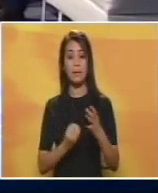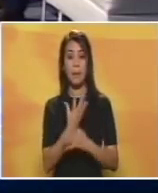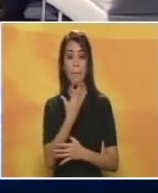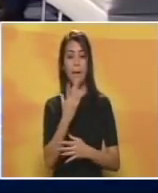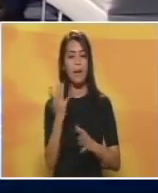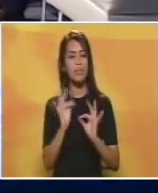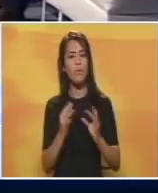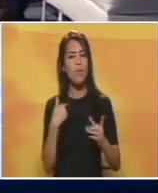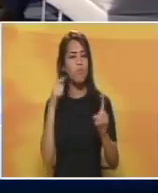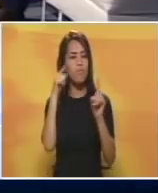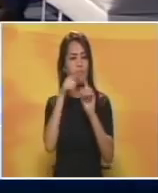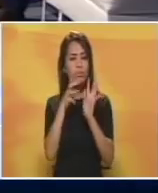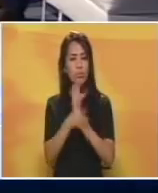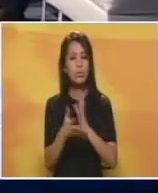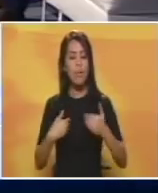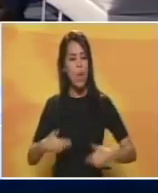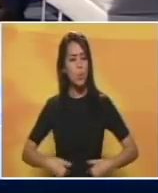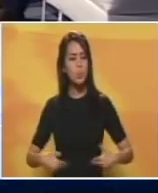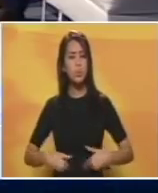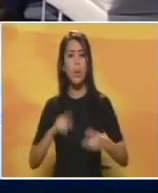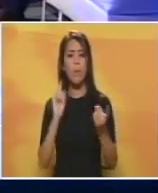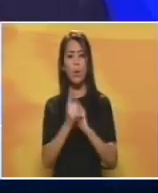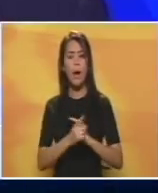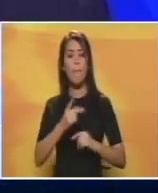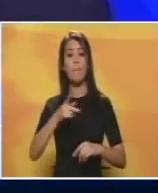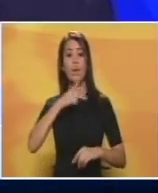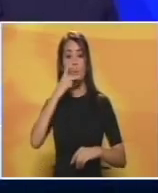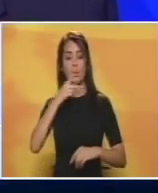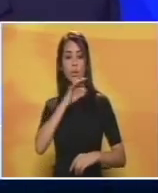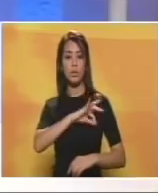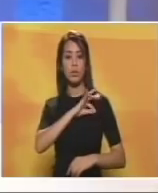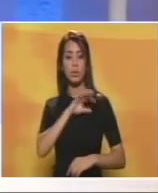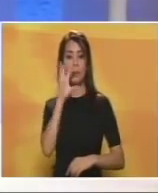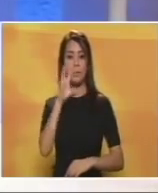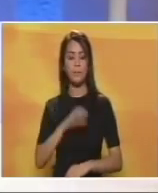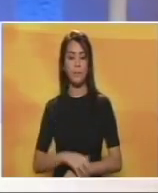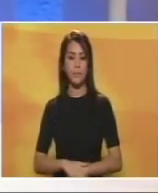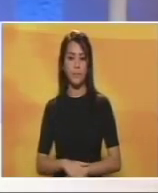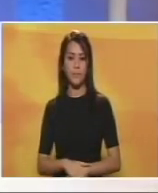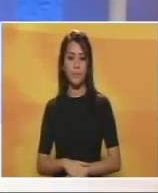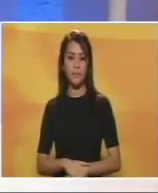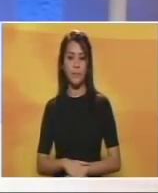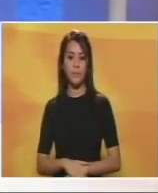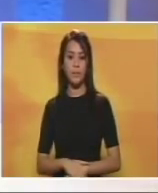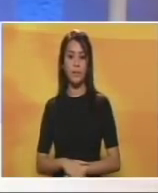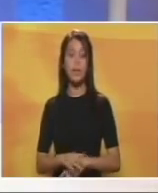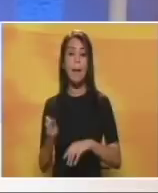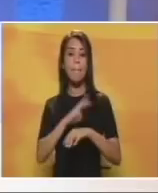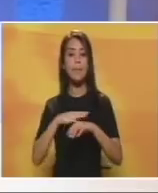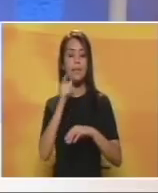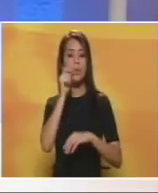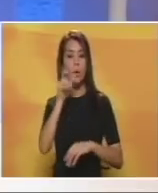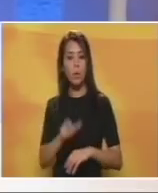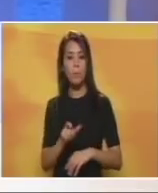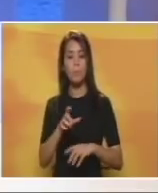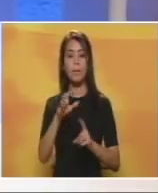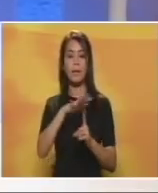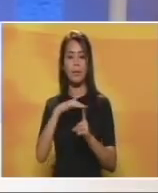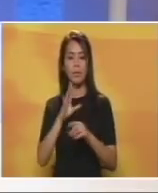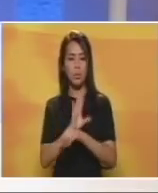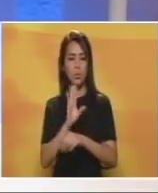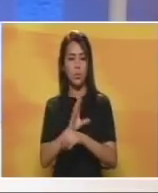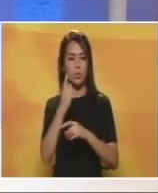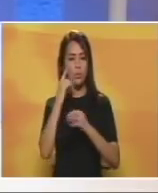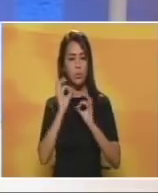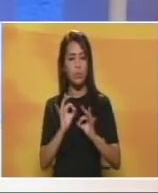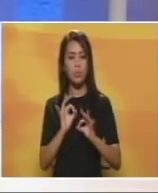es la forma más idónea de luchar por un cambio sociopolítico para el país. El ministro para el Desarrollo Minero Ecológico, Víctor Cano, informó